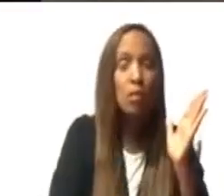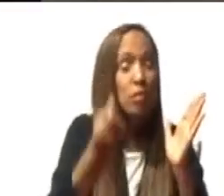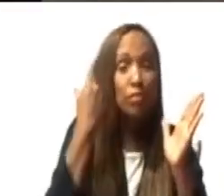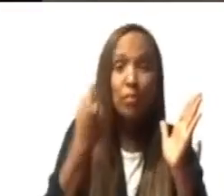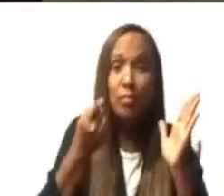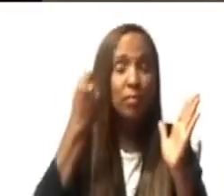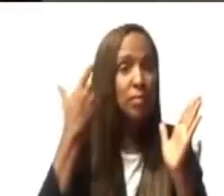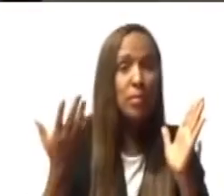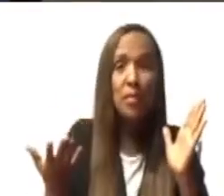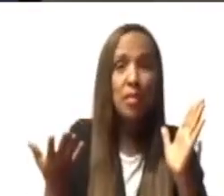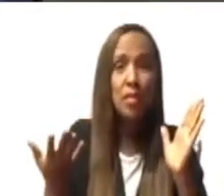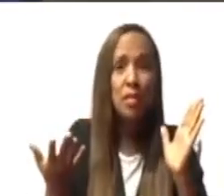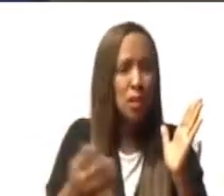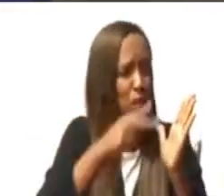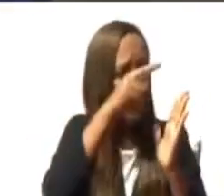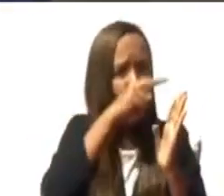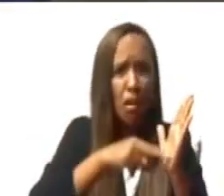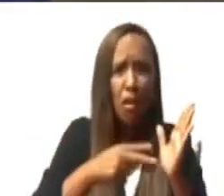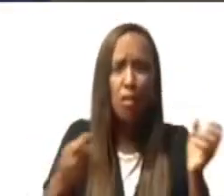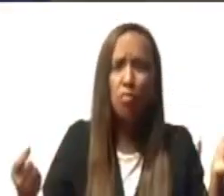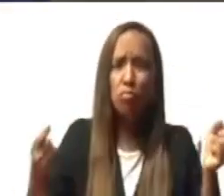no acabo de entender esa contradicción